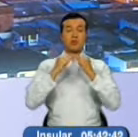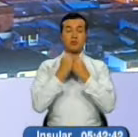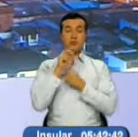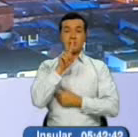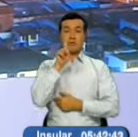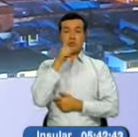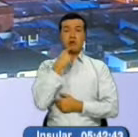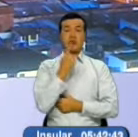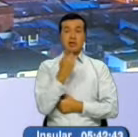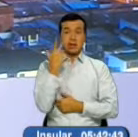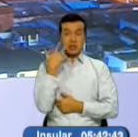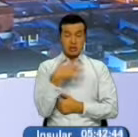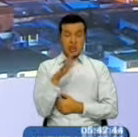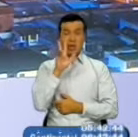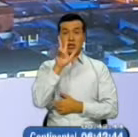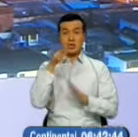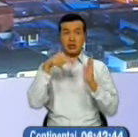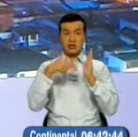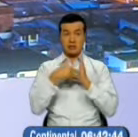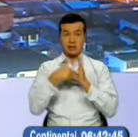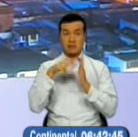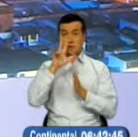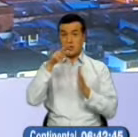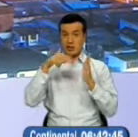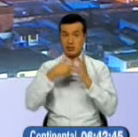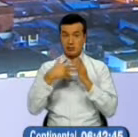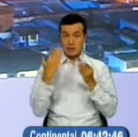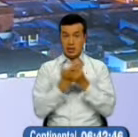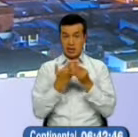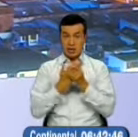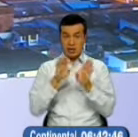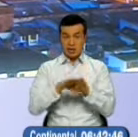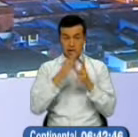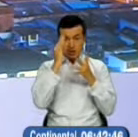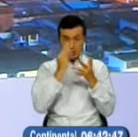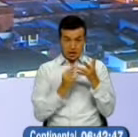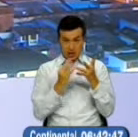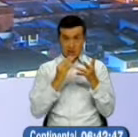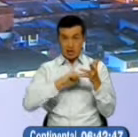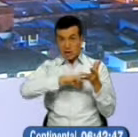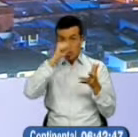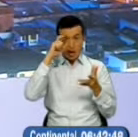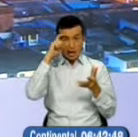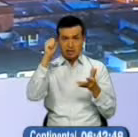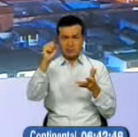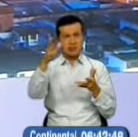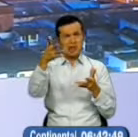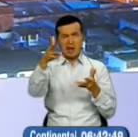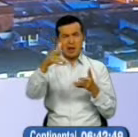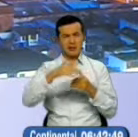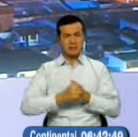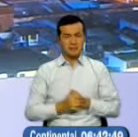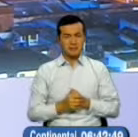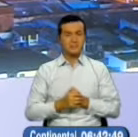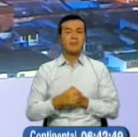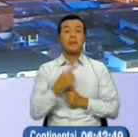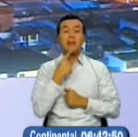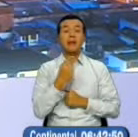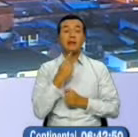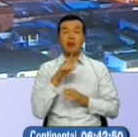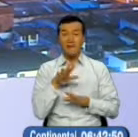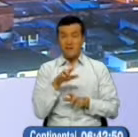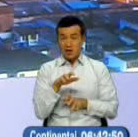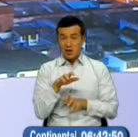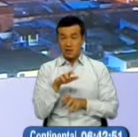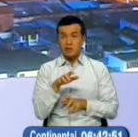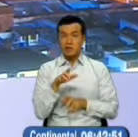que a pesar de impugnar más de 3.000 actas no variaría el resultado final. Sus principales dirigentes reiteran un supuesto fraude. Esta revelación